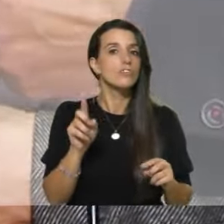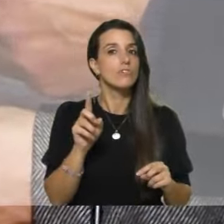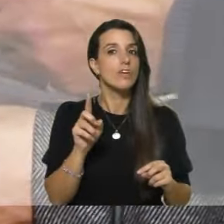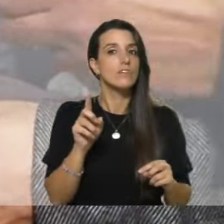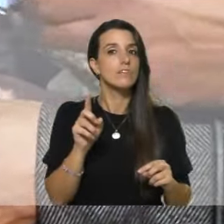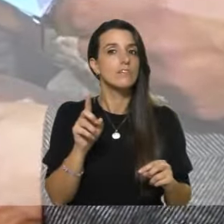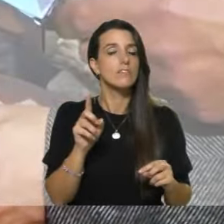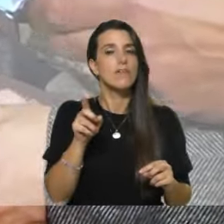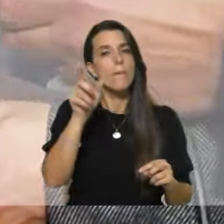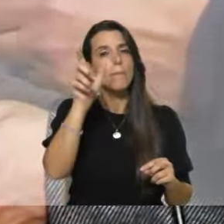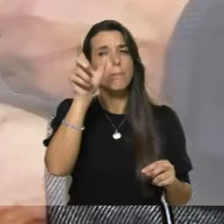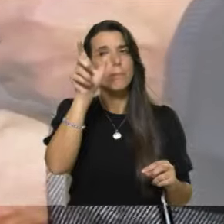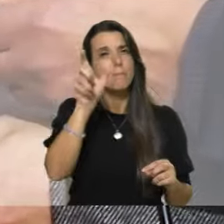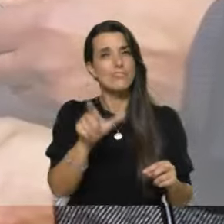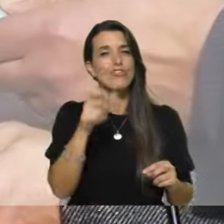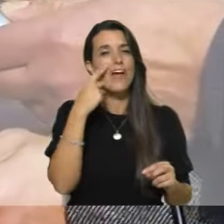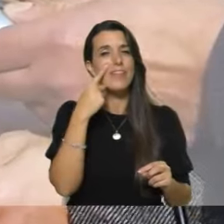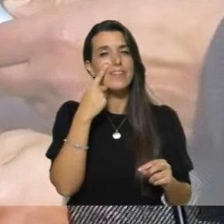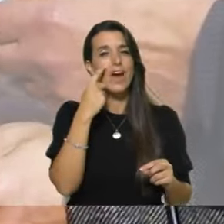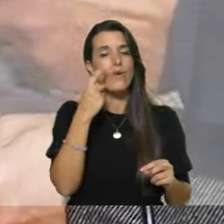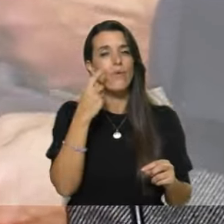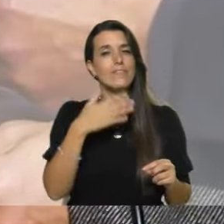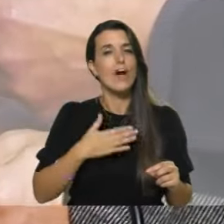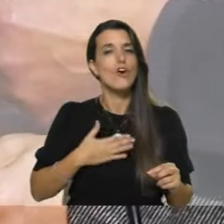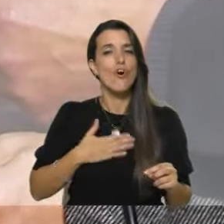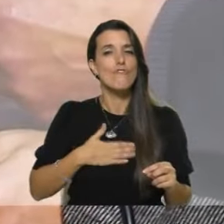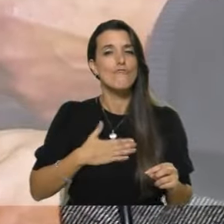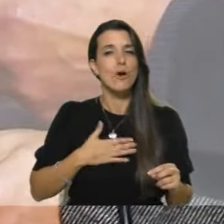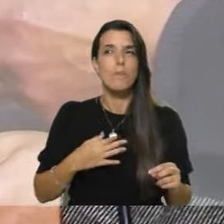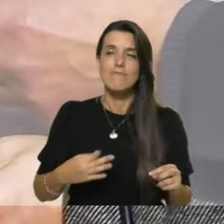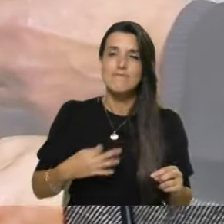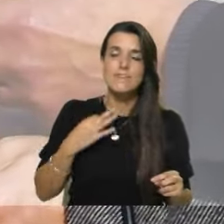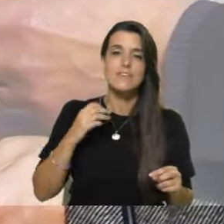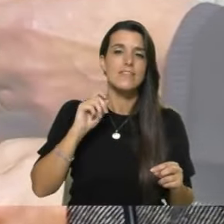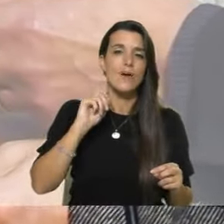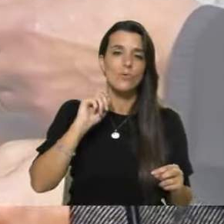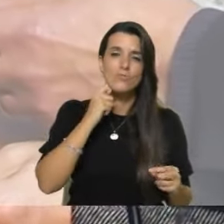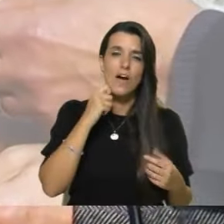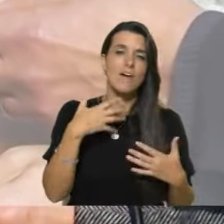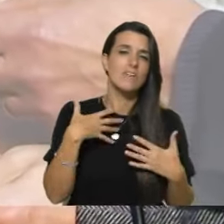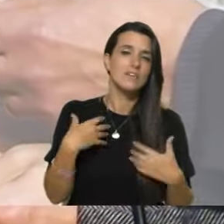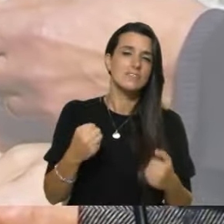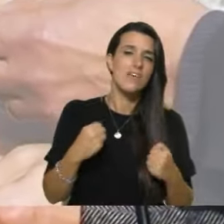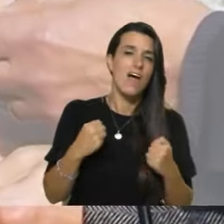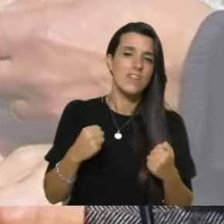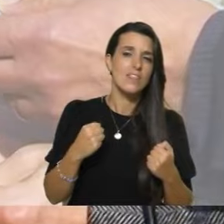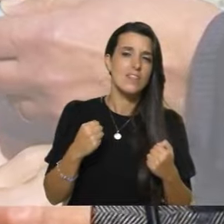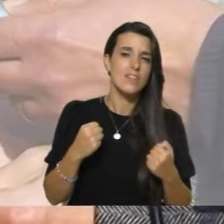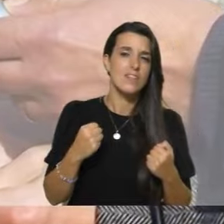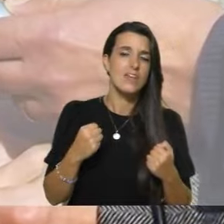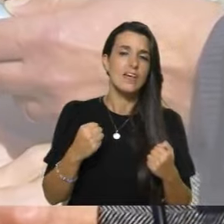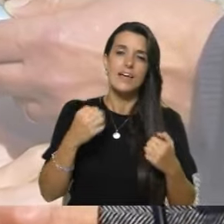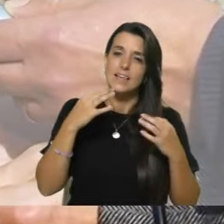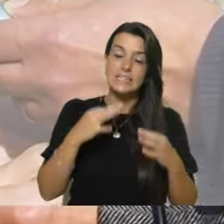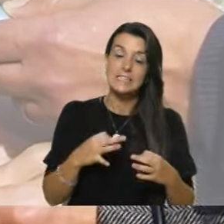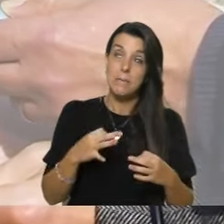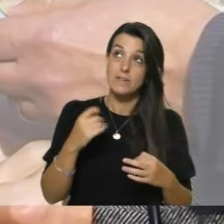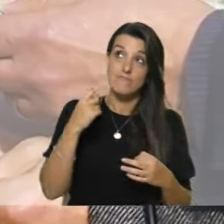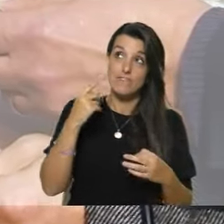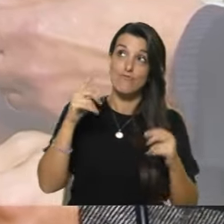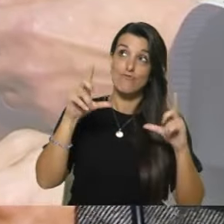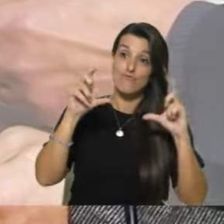hablaba de una persona conforme con la vida, sana. Eso siempre me impresionó,